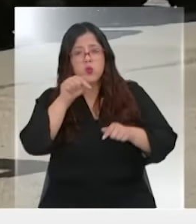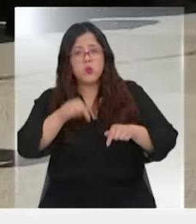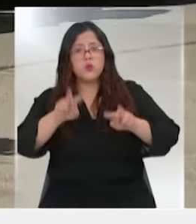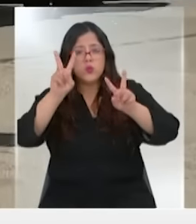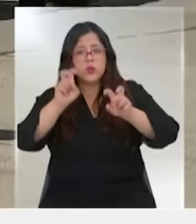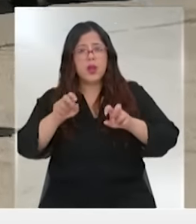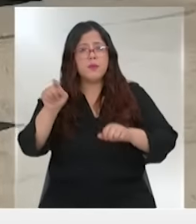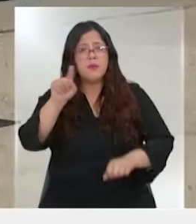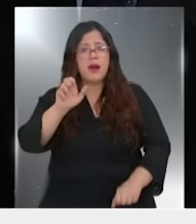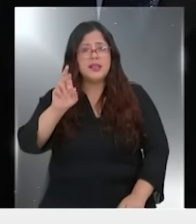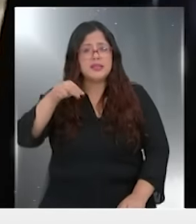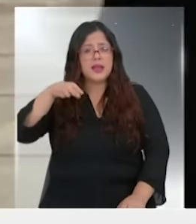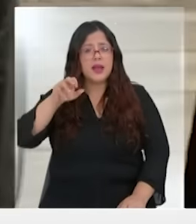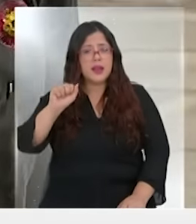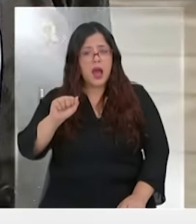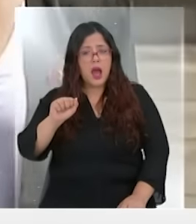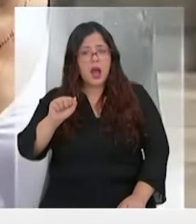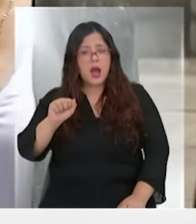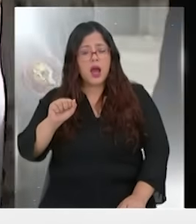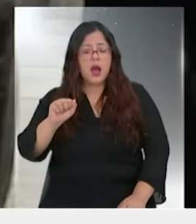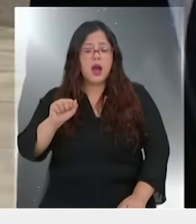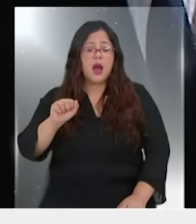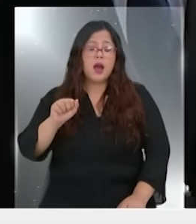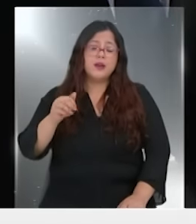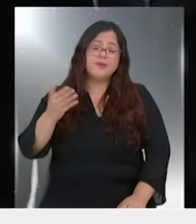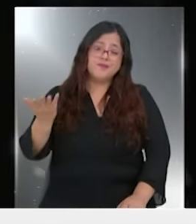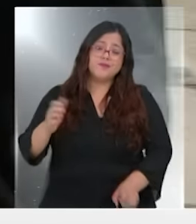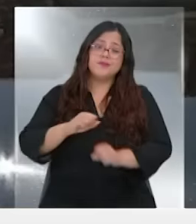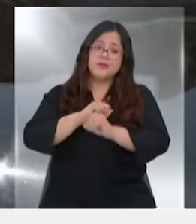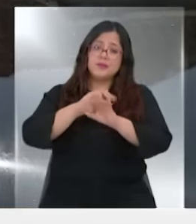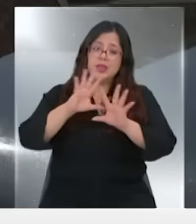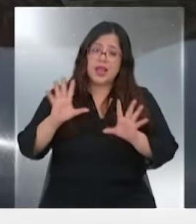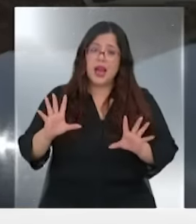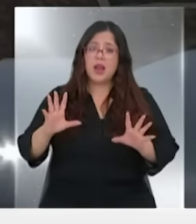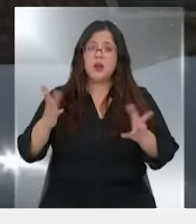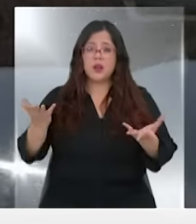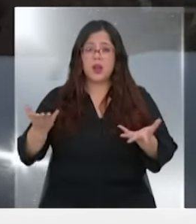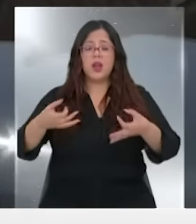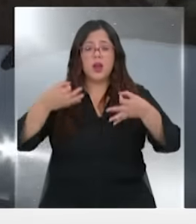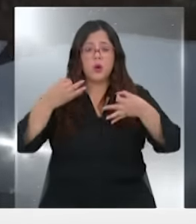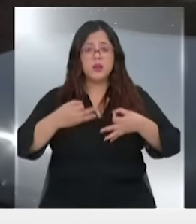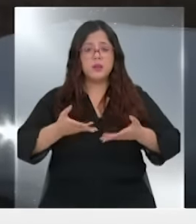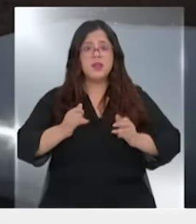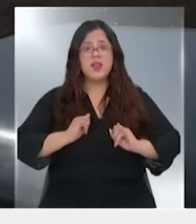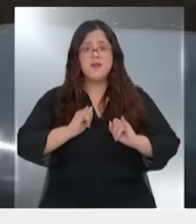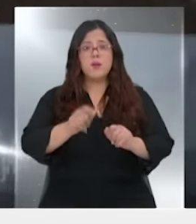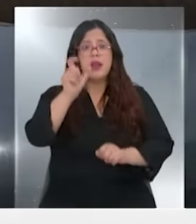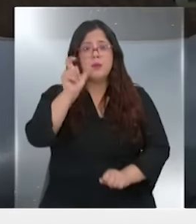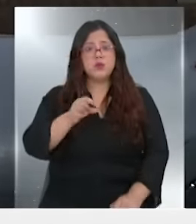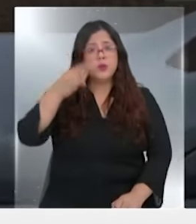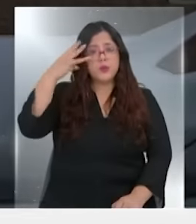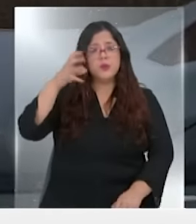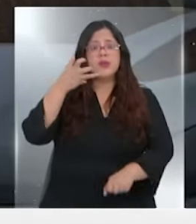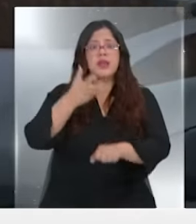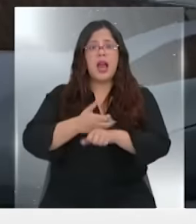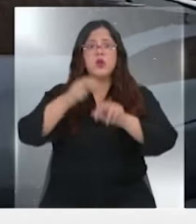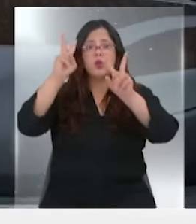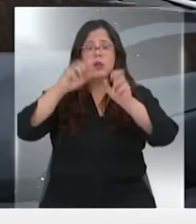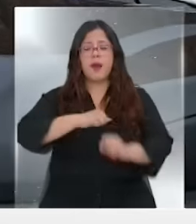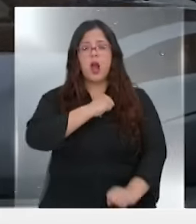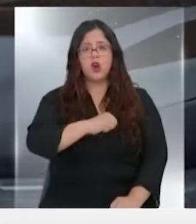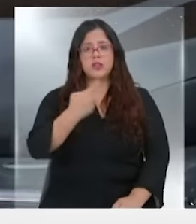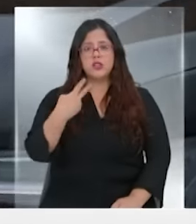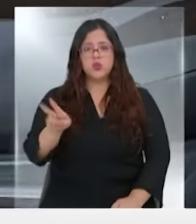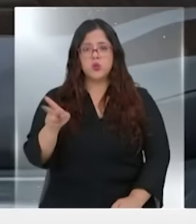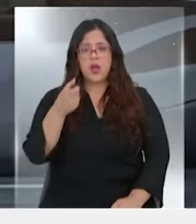a Serna está por verse. Lo claro es que terminó informando al imputado que había una causa en su